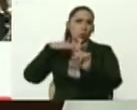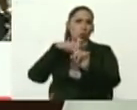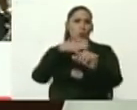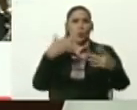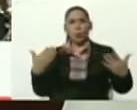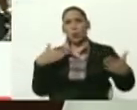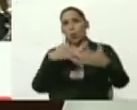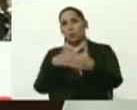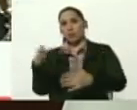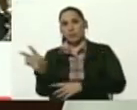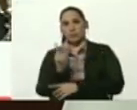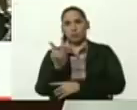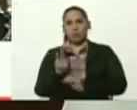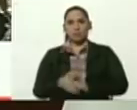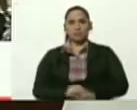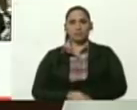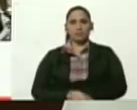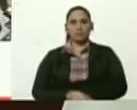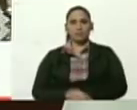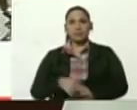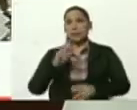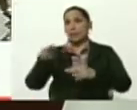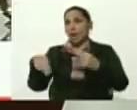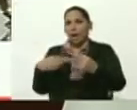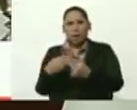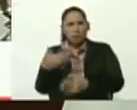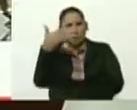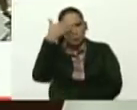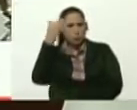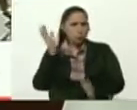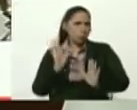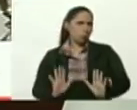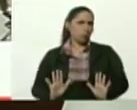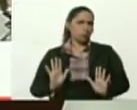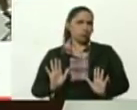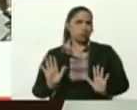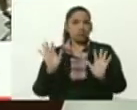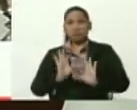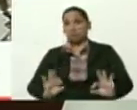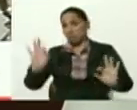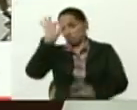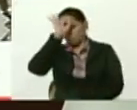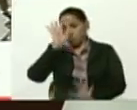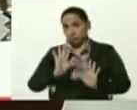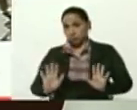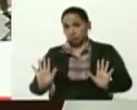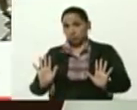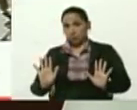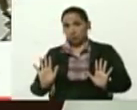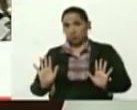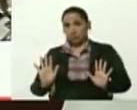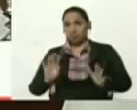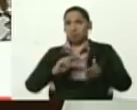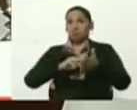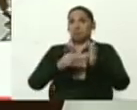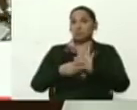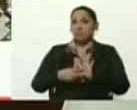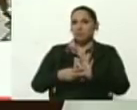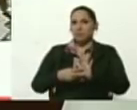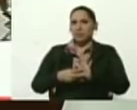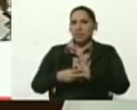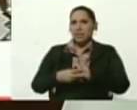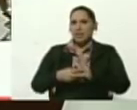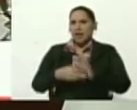Venezuela. Nadie se enteró entonces, ¿verdad? Nadie supo, sino el escándalo fue